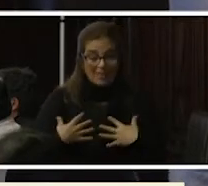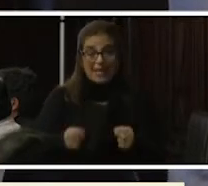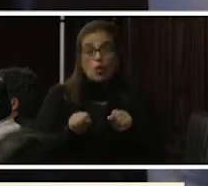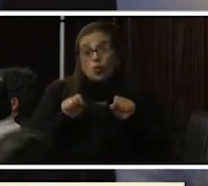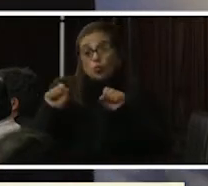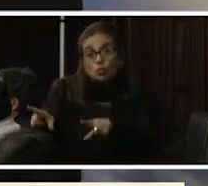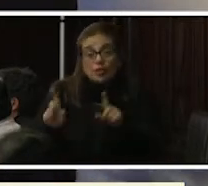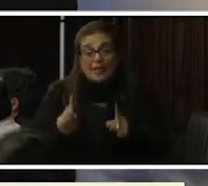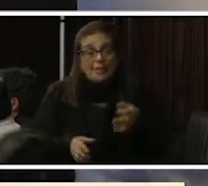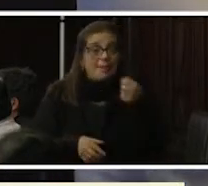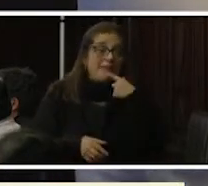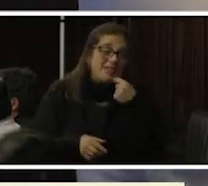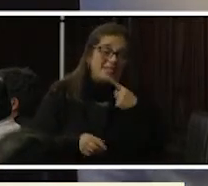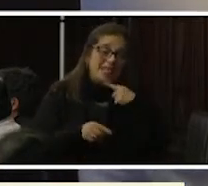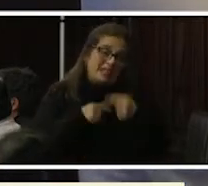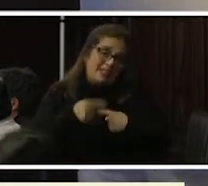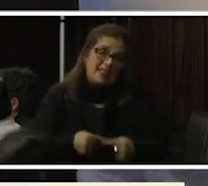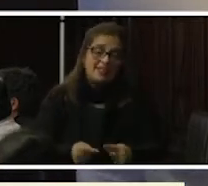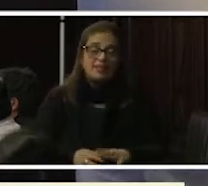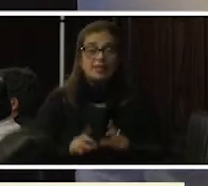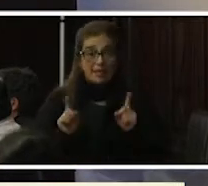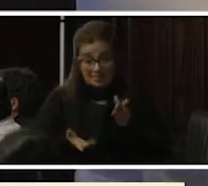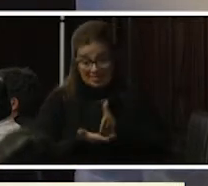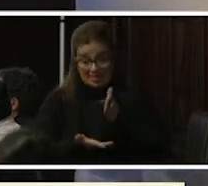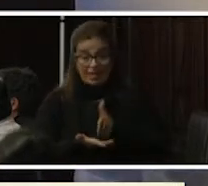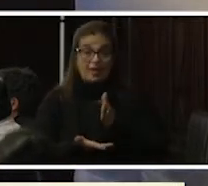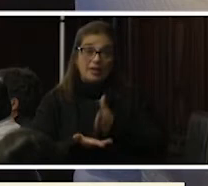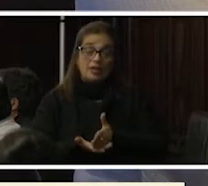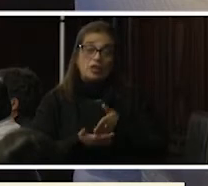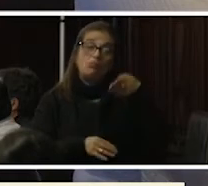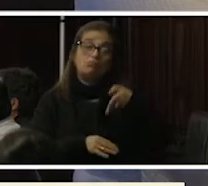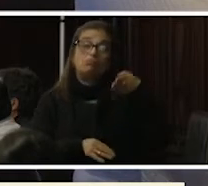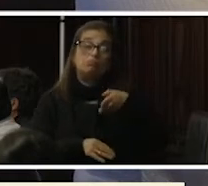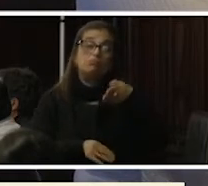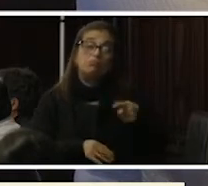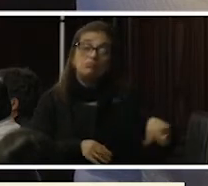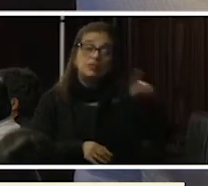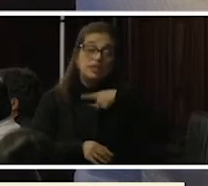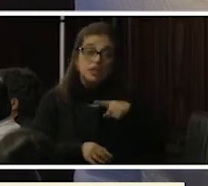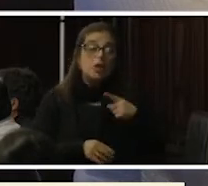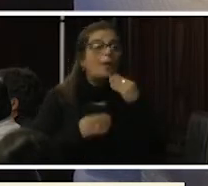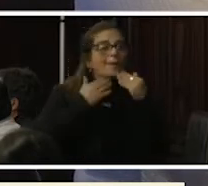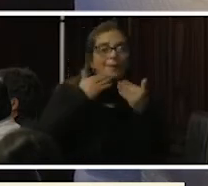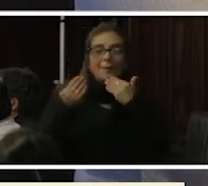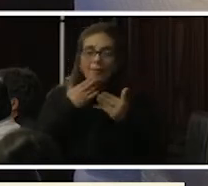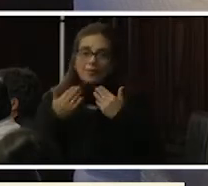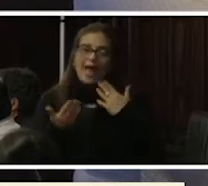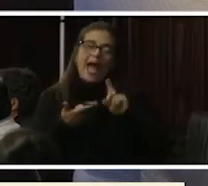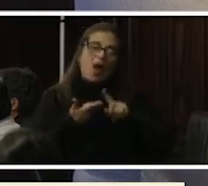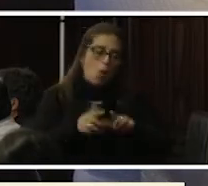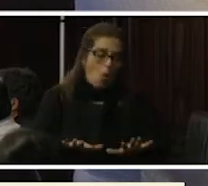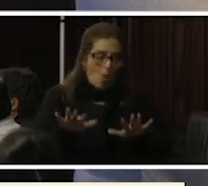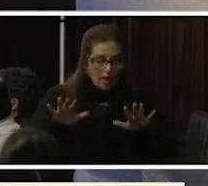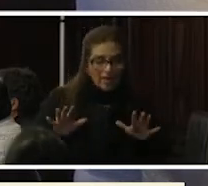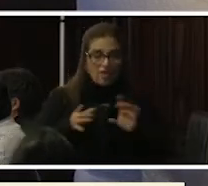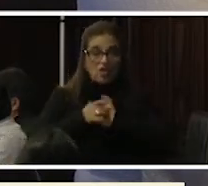uso de sus medicinas tradicionales, y los derechos a la participación, la consulta y consentimiento previo, libre